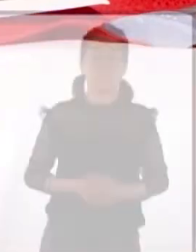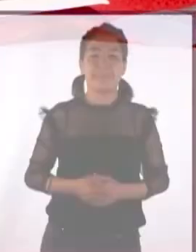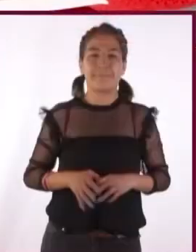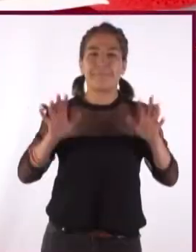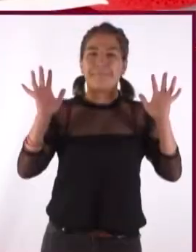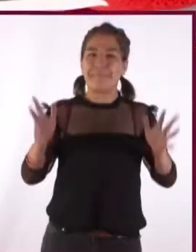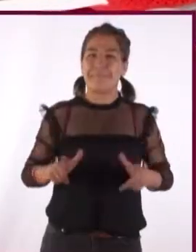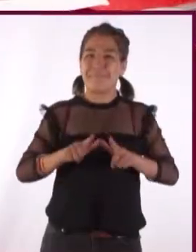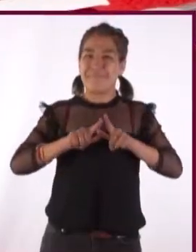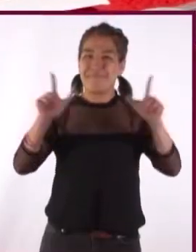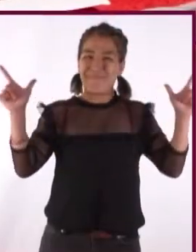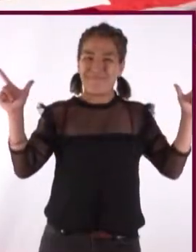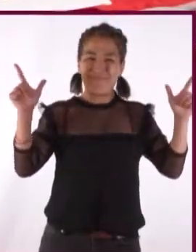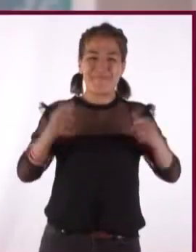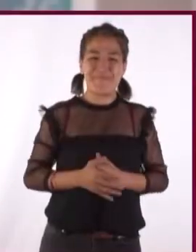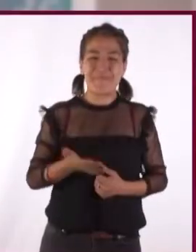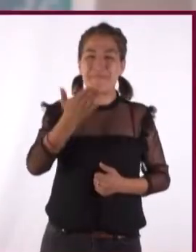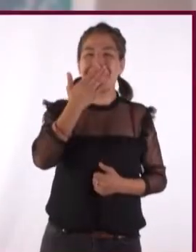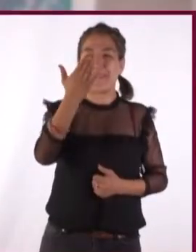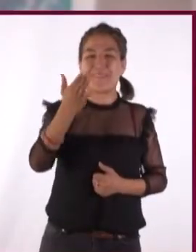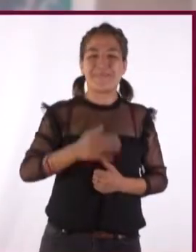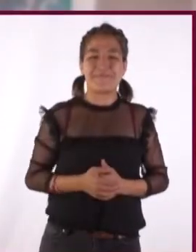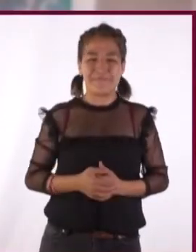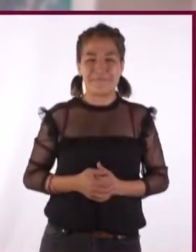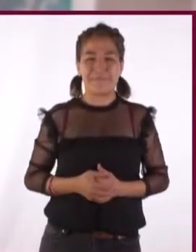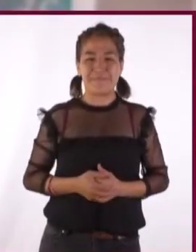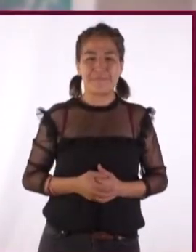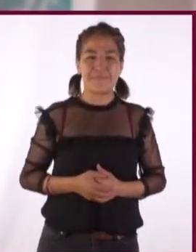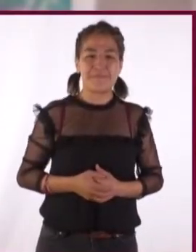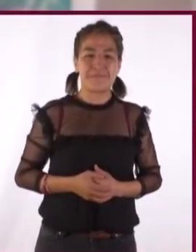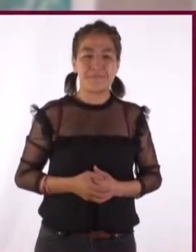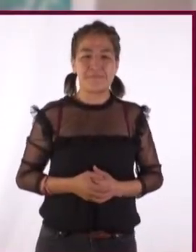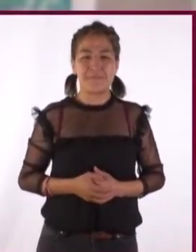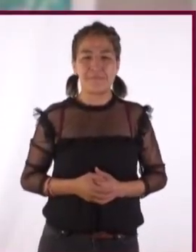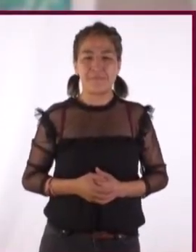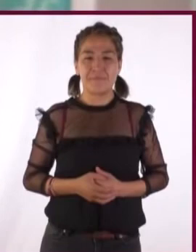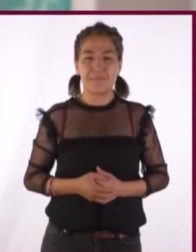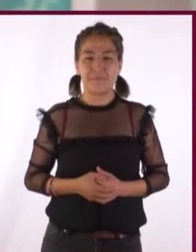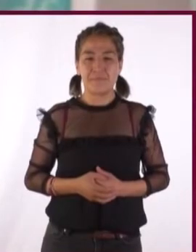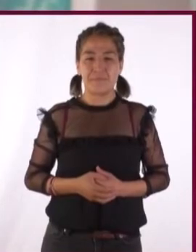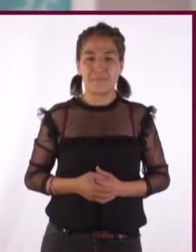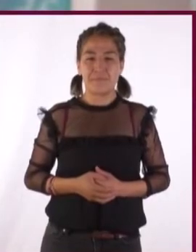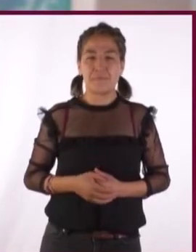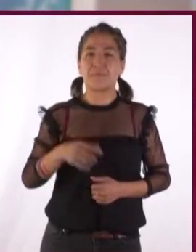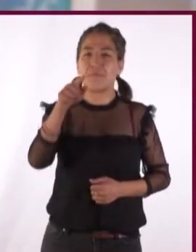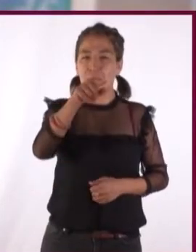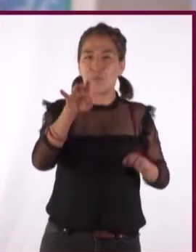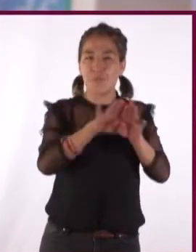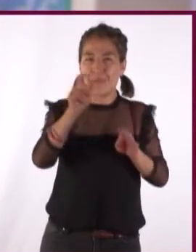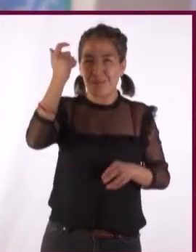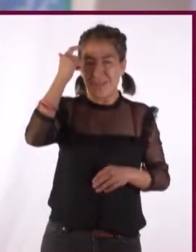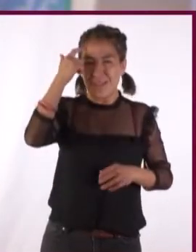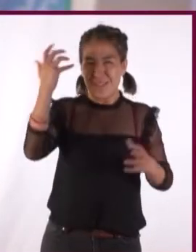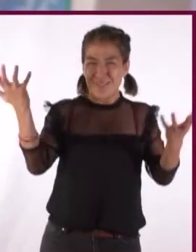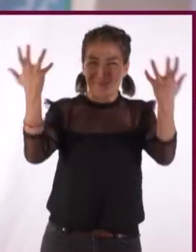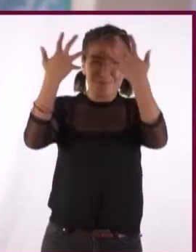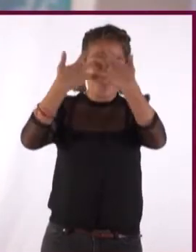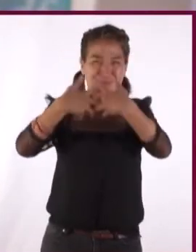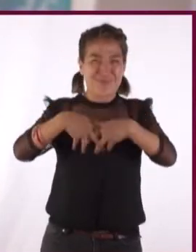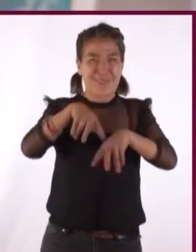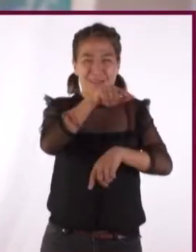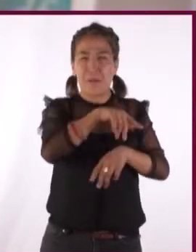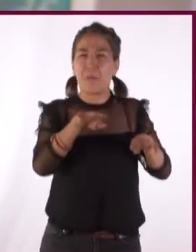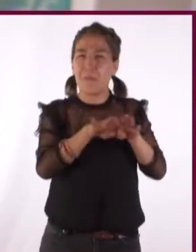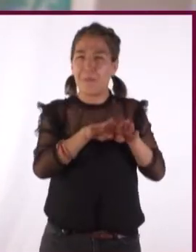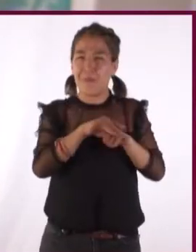Y listo, Dismara. Muy bien. Sin duda el cerebro nos está jugando una nueva